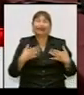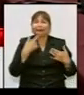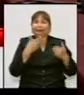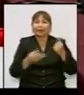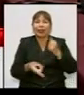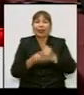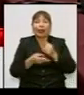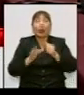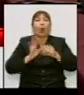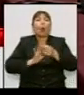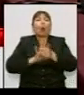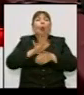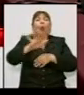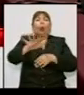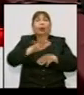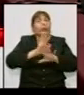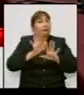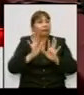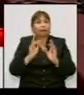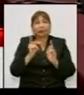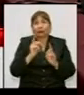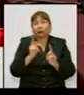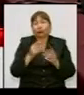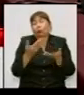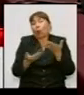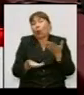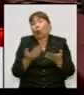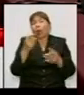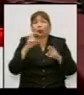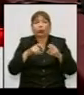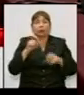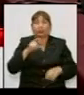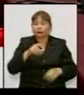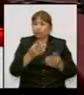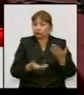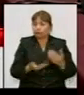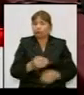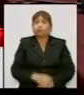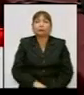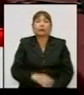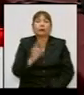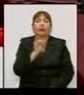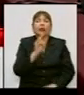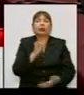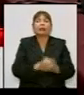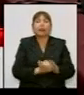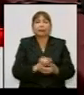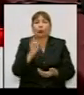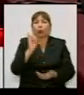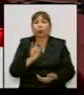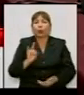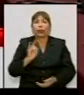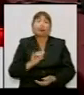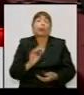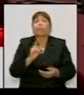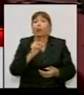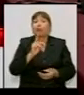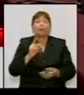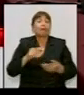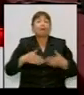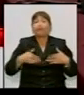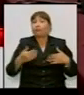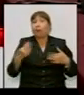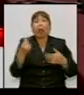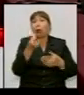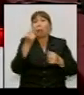sean sobrepasados. Y por alguna condición especial, como un estado de emergencia, alguna declaratoria de emergencia. Pero no podemos hacerlo de la noche a